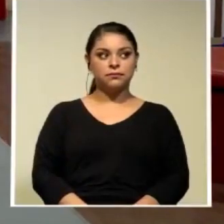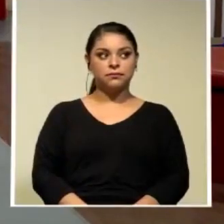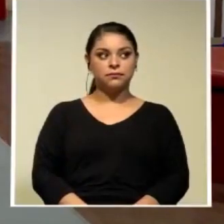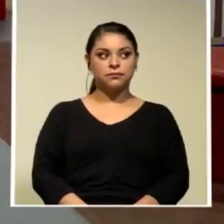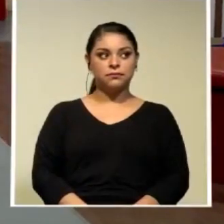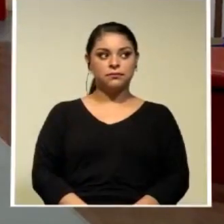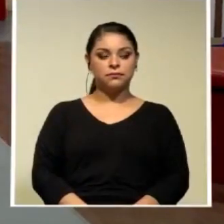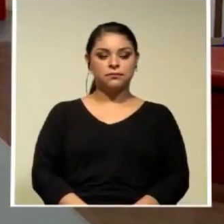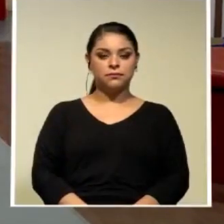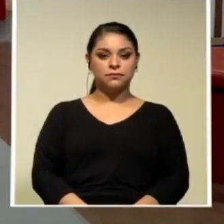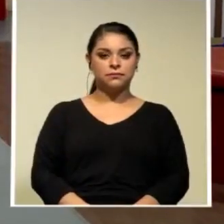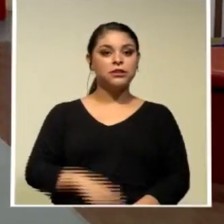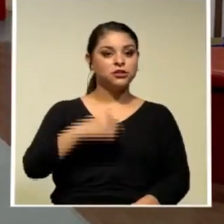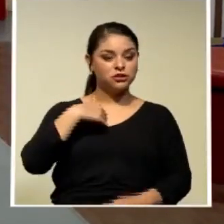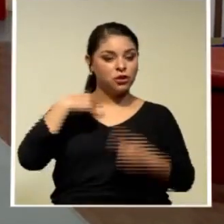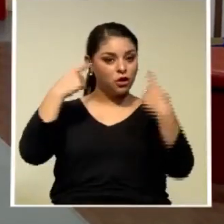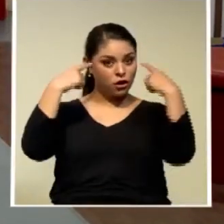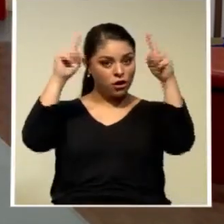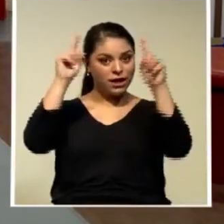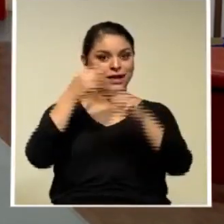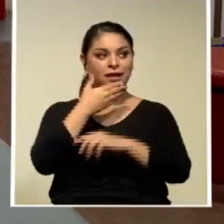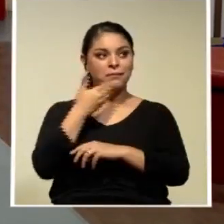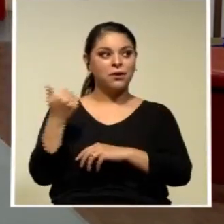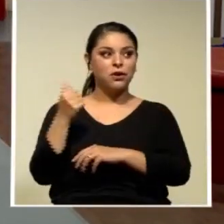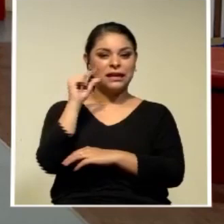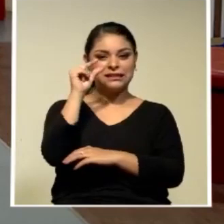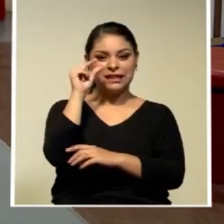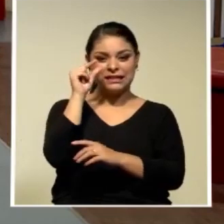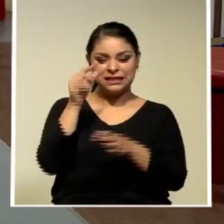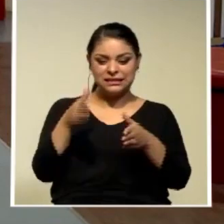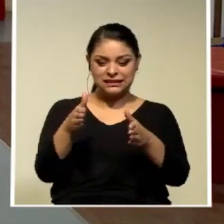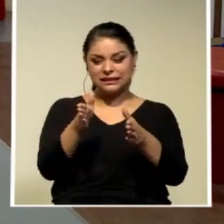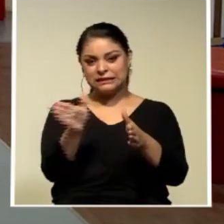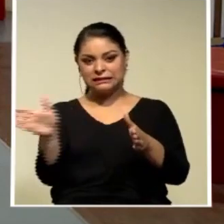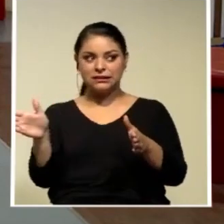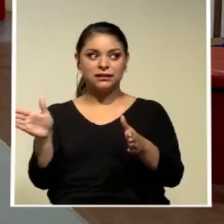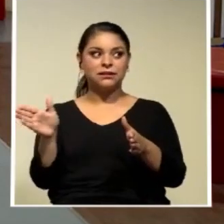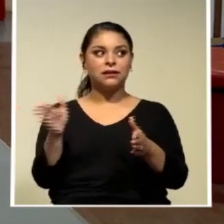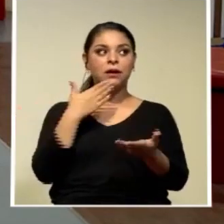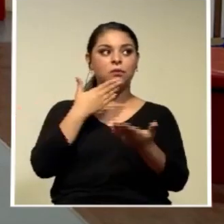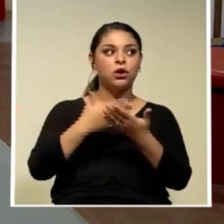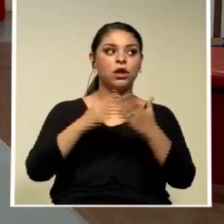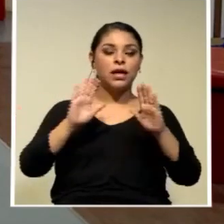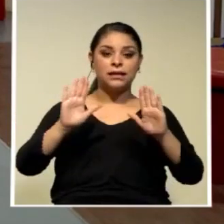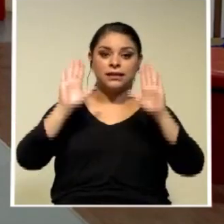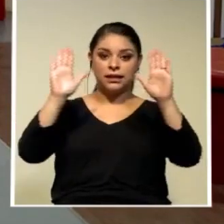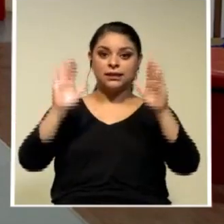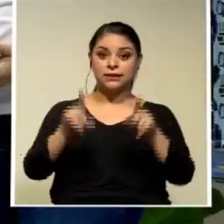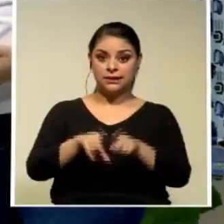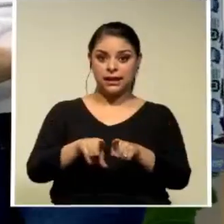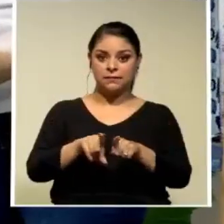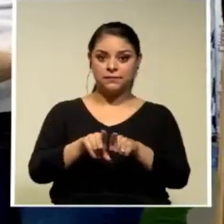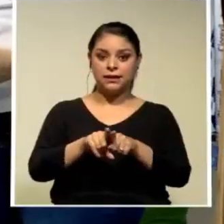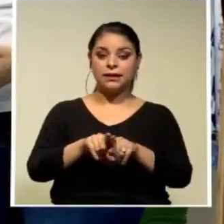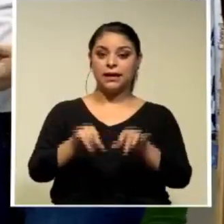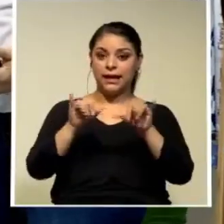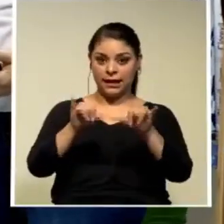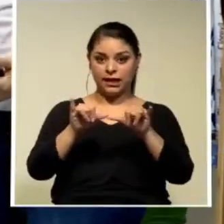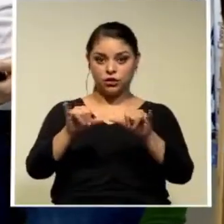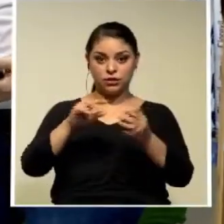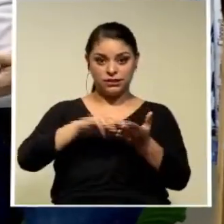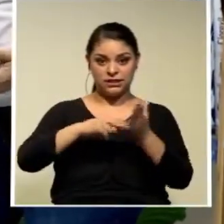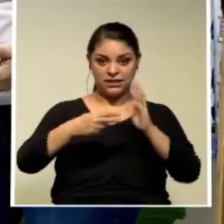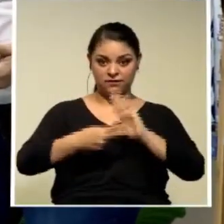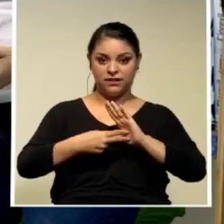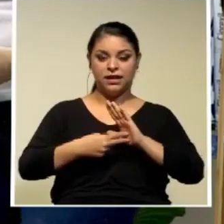¡Uy! Lo logré mejor. Excelente, casi, casi, excelente. También eso significa, y les decimos a todos los niños y las niñas,